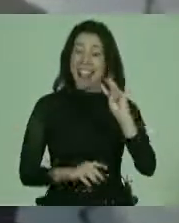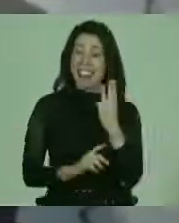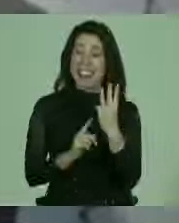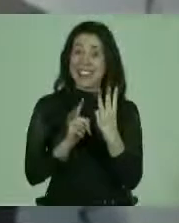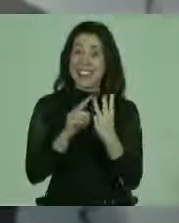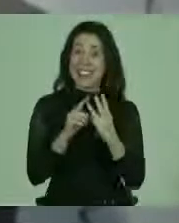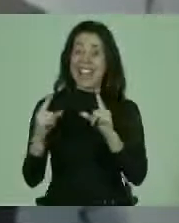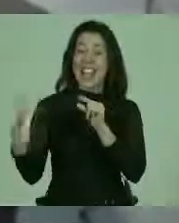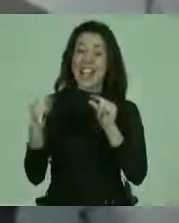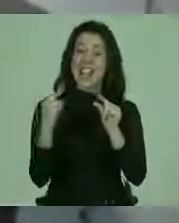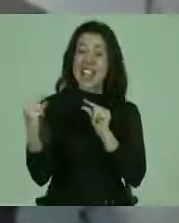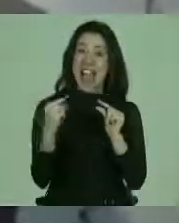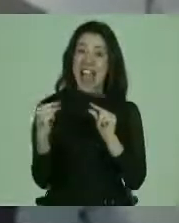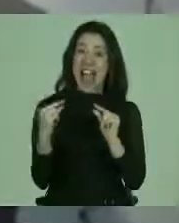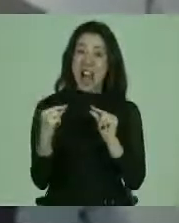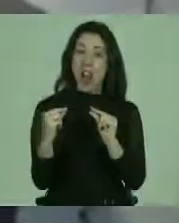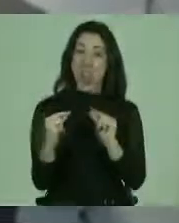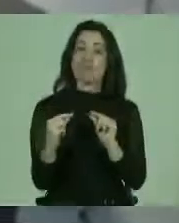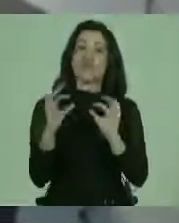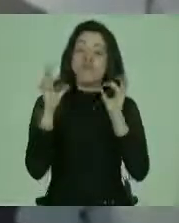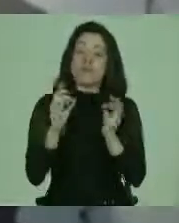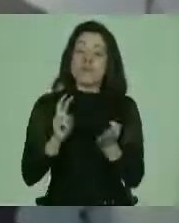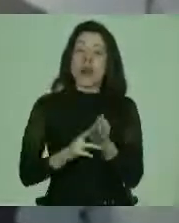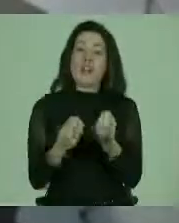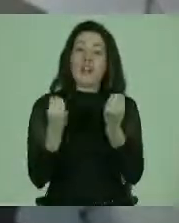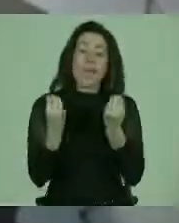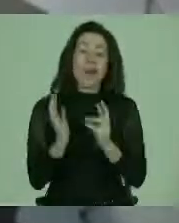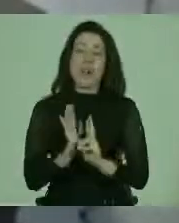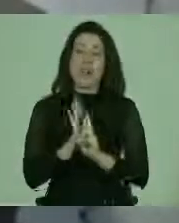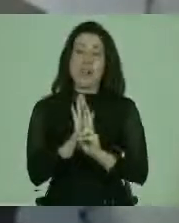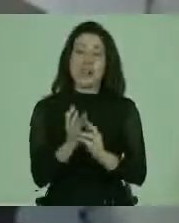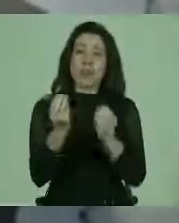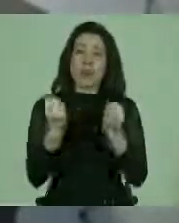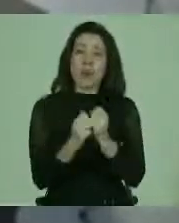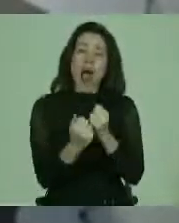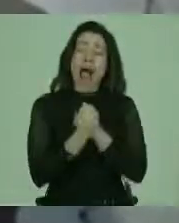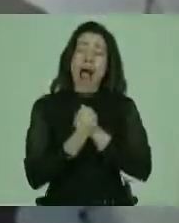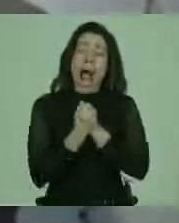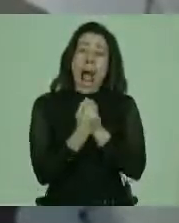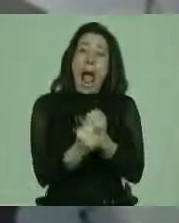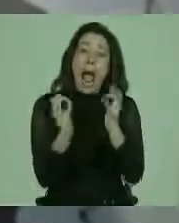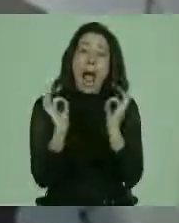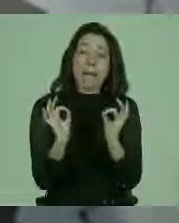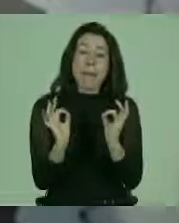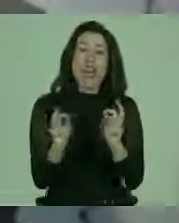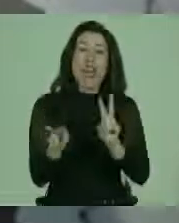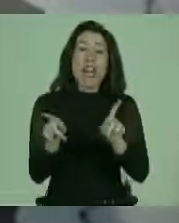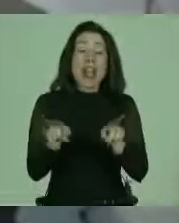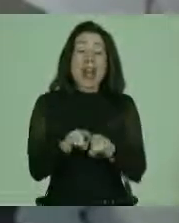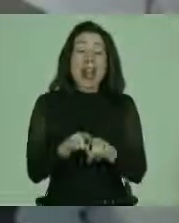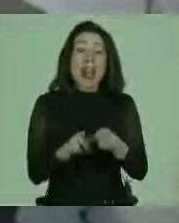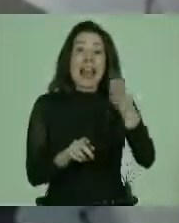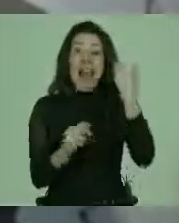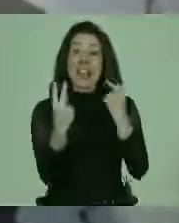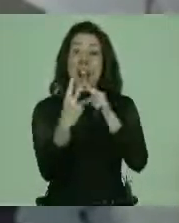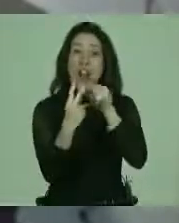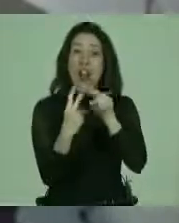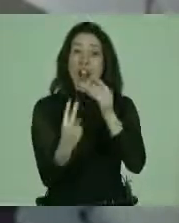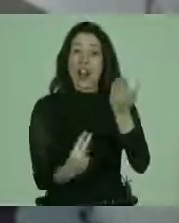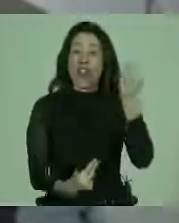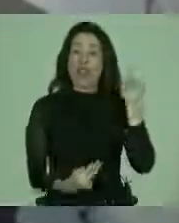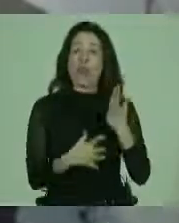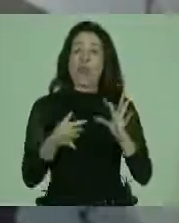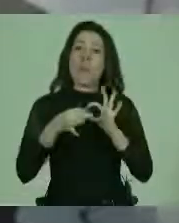este tercer diálogo sea tan fructífero sea tan apasionante como han sido los dos anteriores